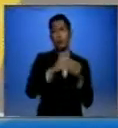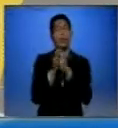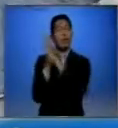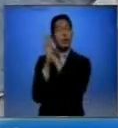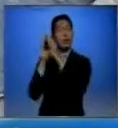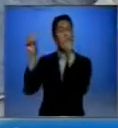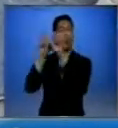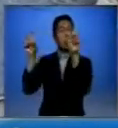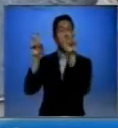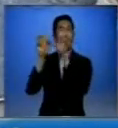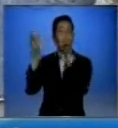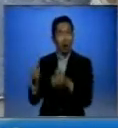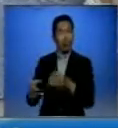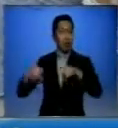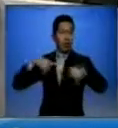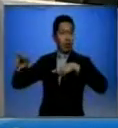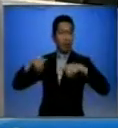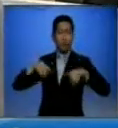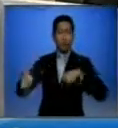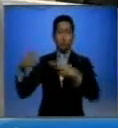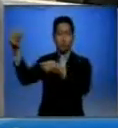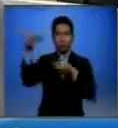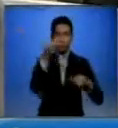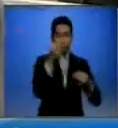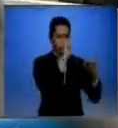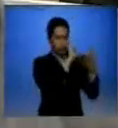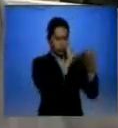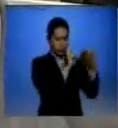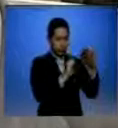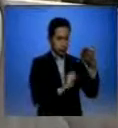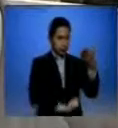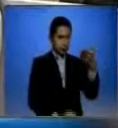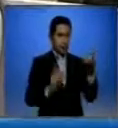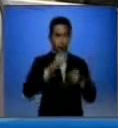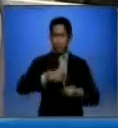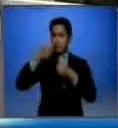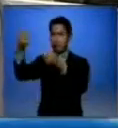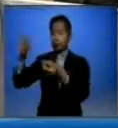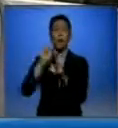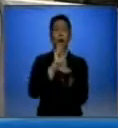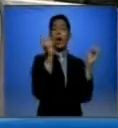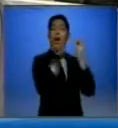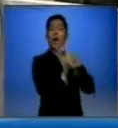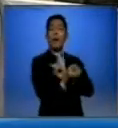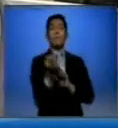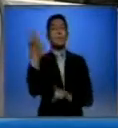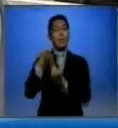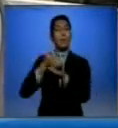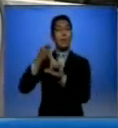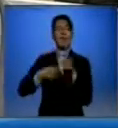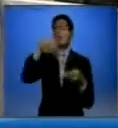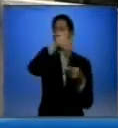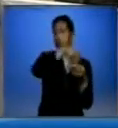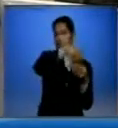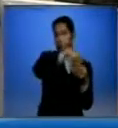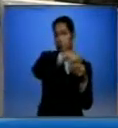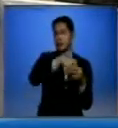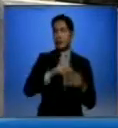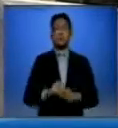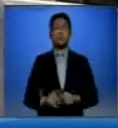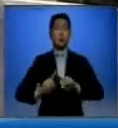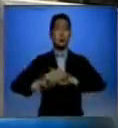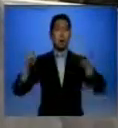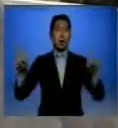donde se manifieste la voluntad del cambio. El trabajador debe solicitar a tal punto de que se acumule